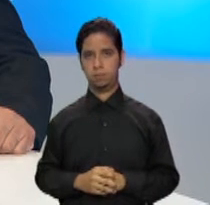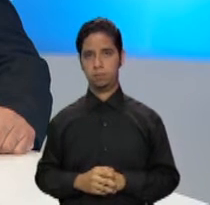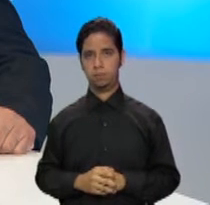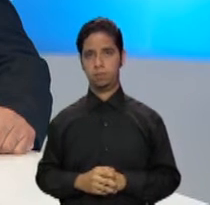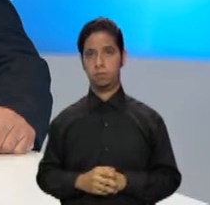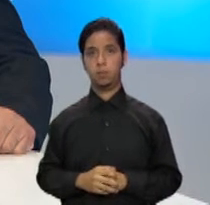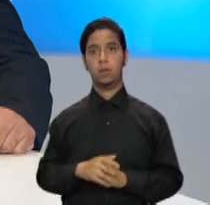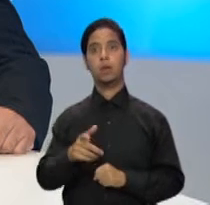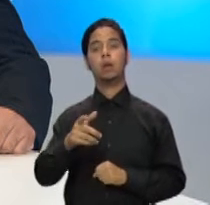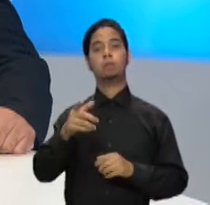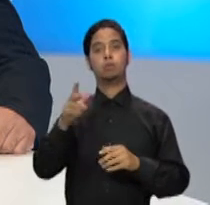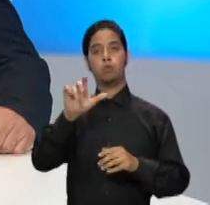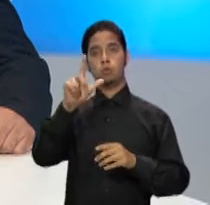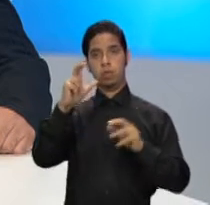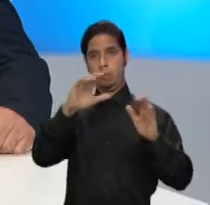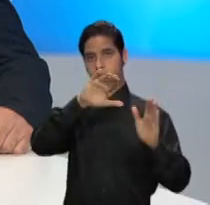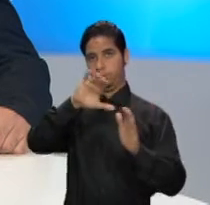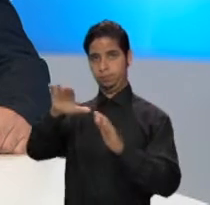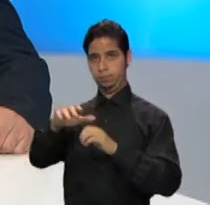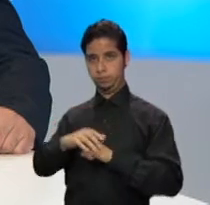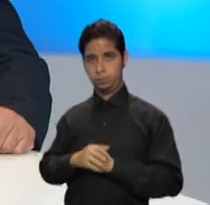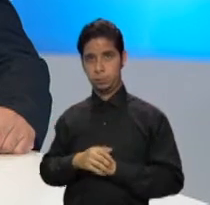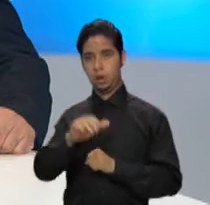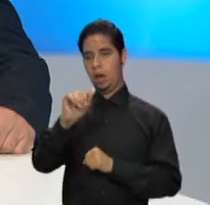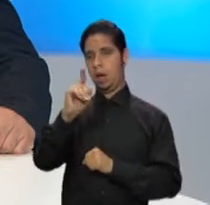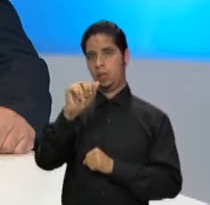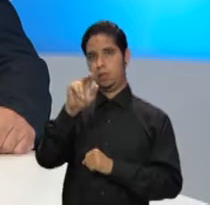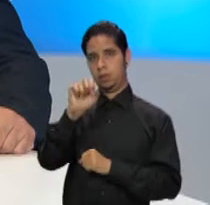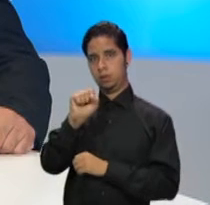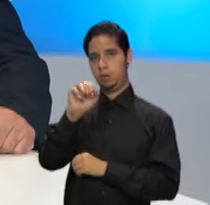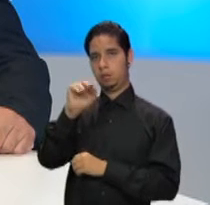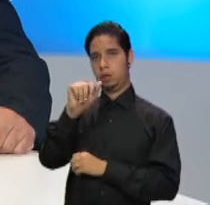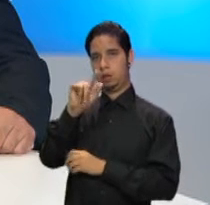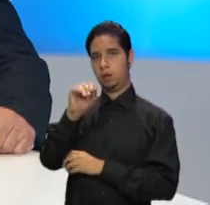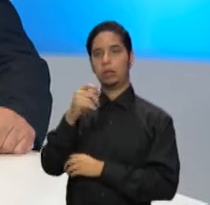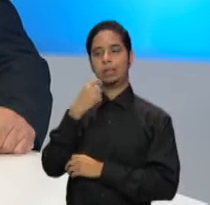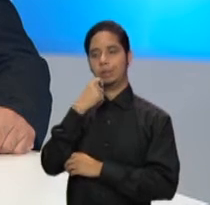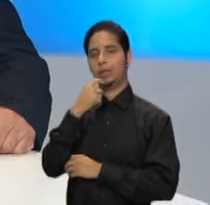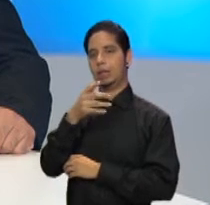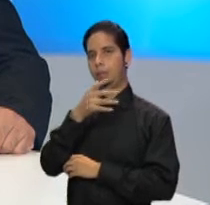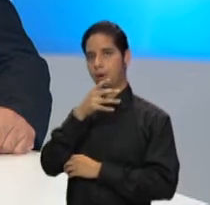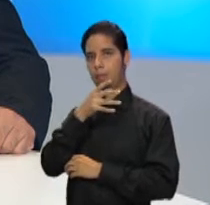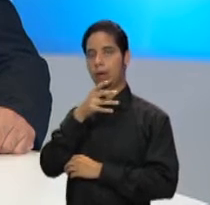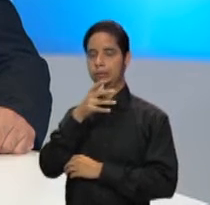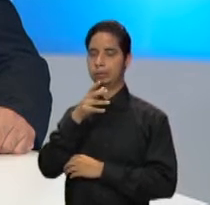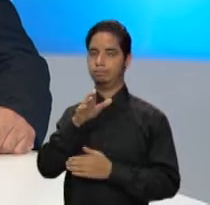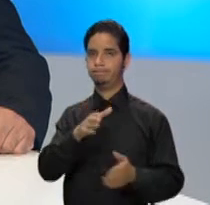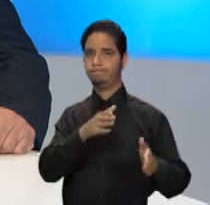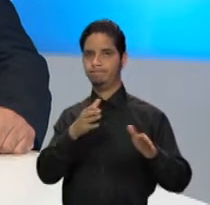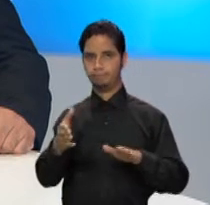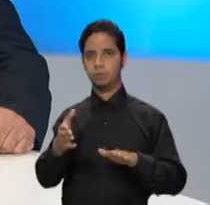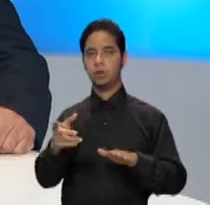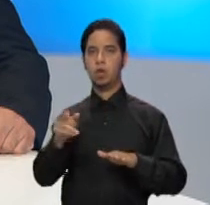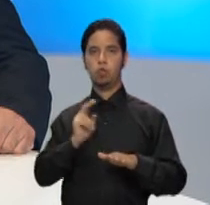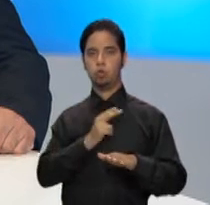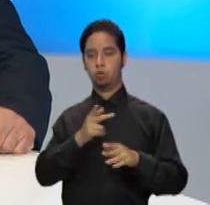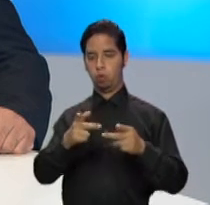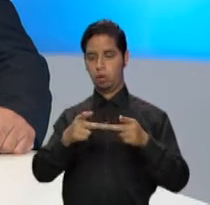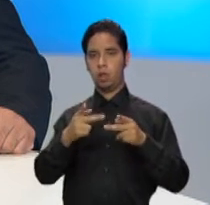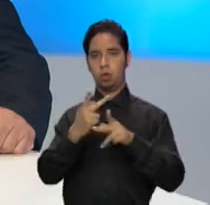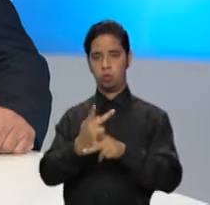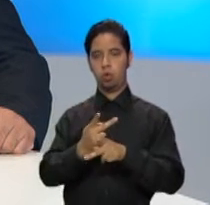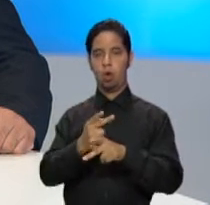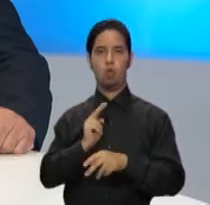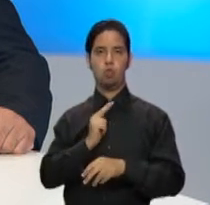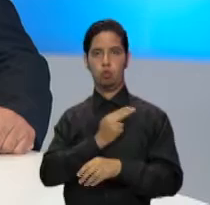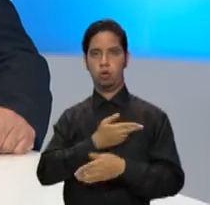con el suplido de leche materna al bebé recién nacido Andrés Mateo, quien recientemente perdió a su madre, el centro de cuido Nuestro Bebé se ha convertido durante el